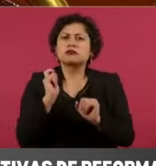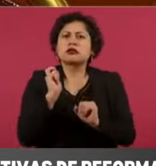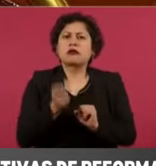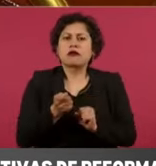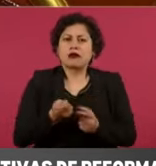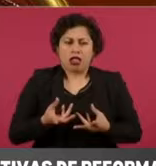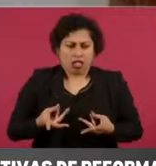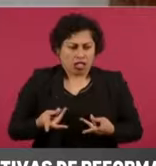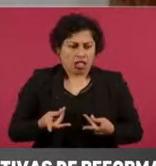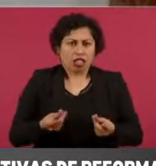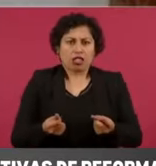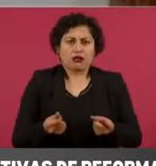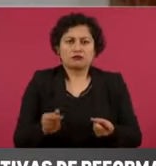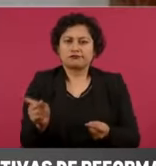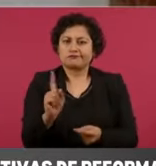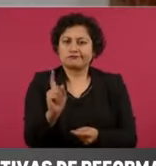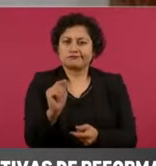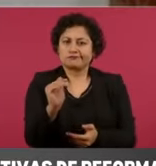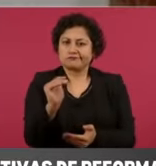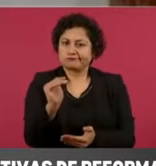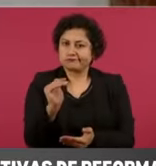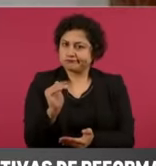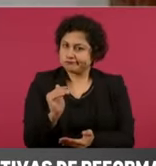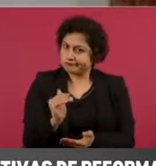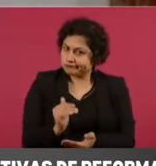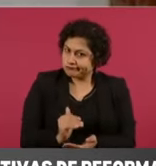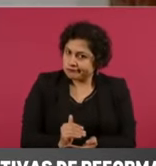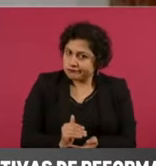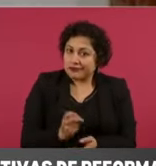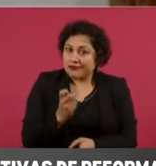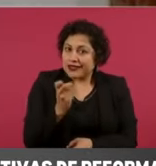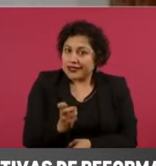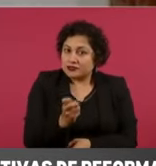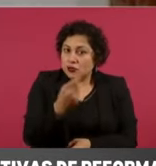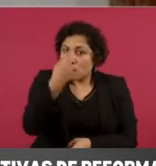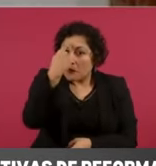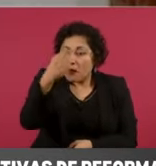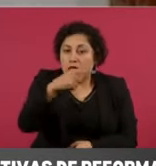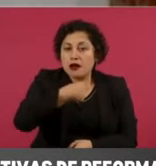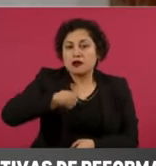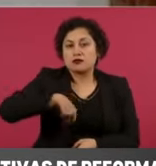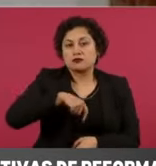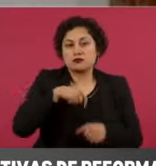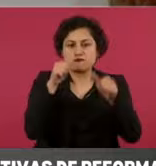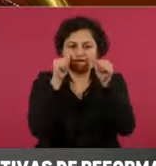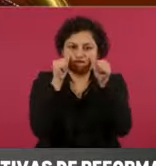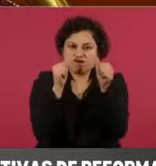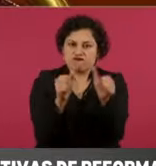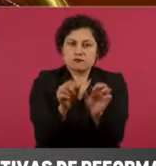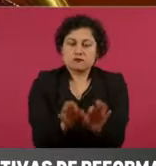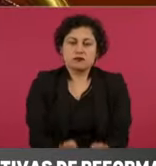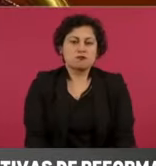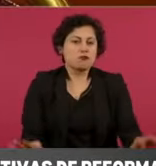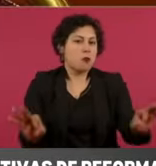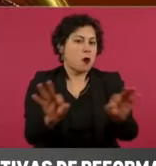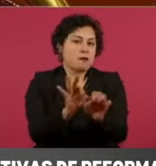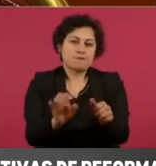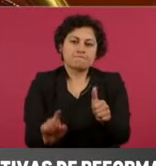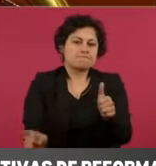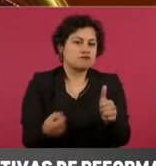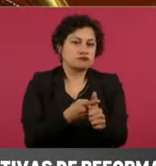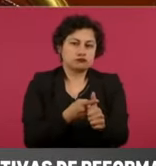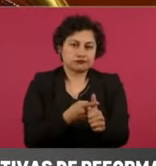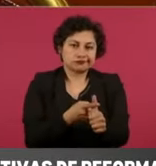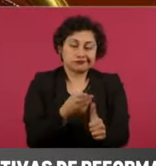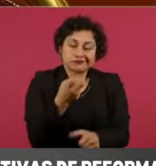nuestras mayores y más importantes tareas, y avanzar para lograrlo debe seguir siendo